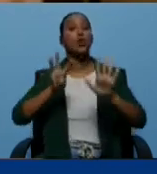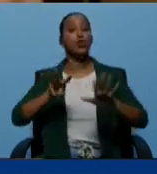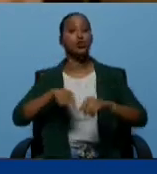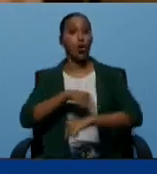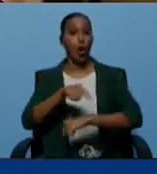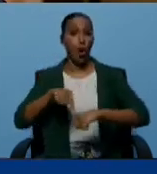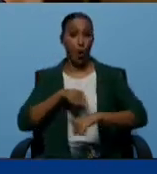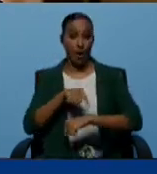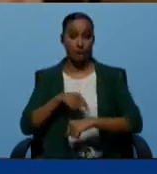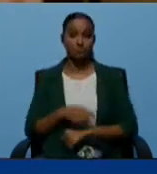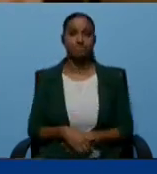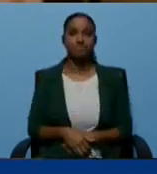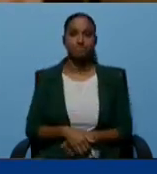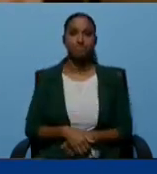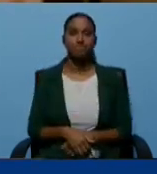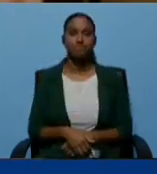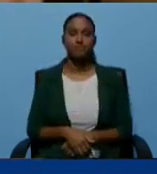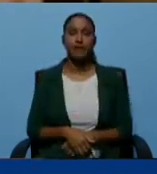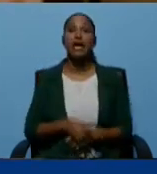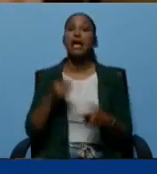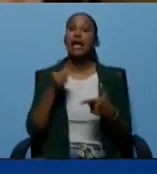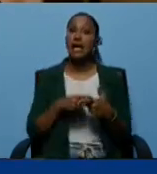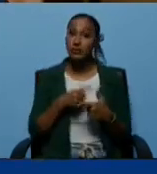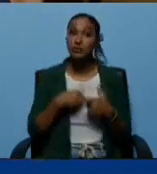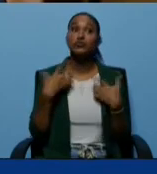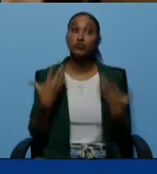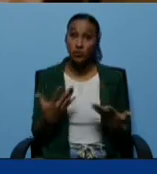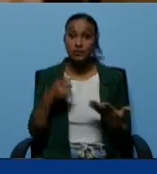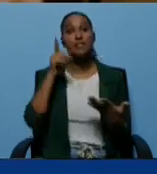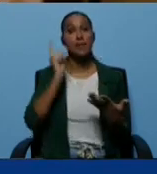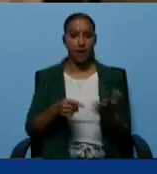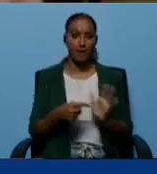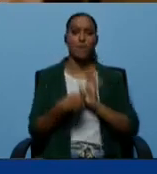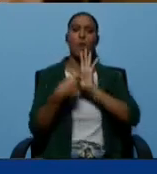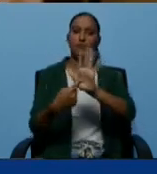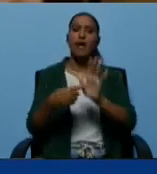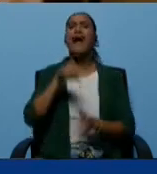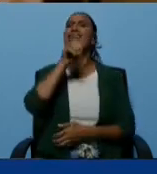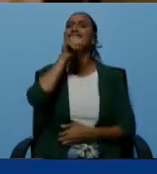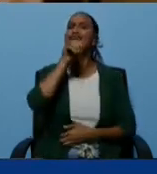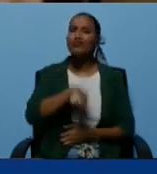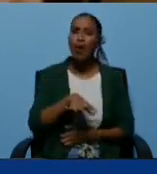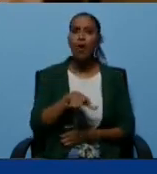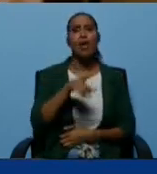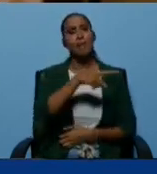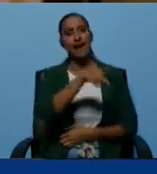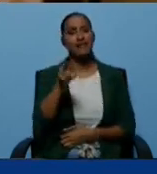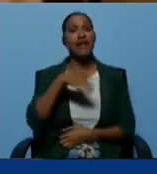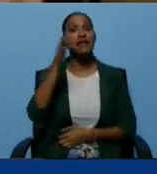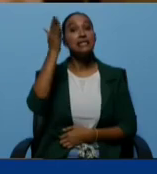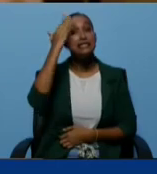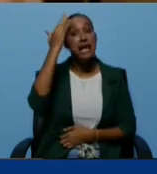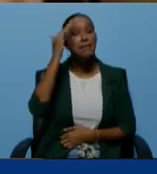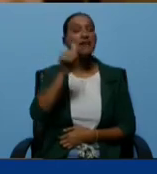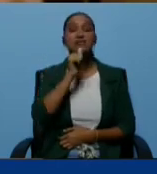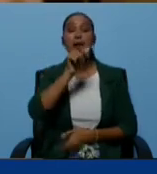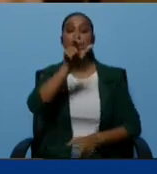48 horas. Por lo tanto, estos antecedentes era necesario decirlo, para que lo sepa la comunidad nacional e